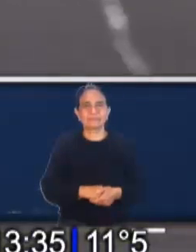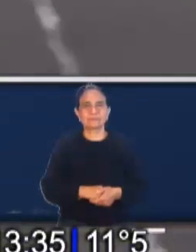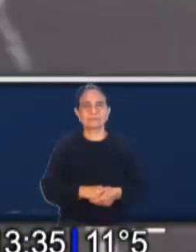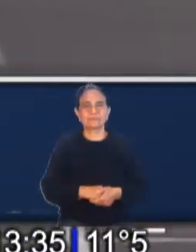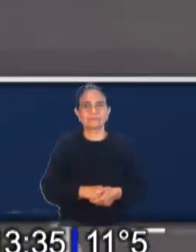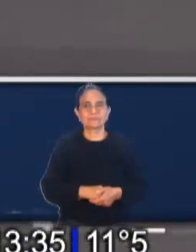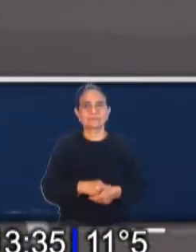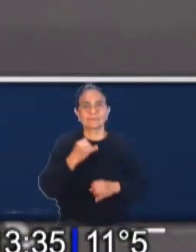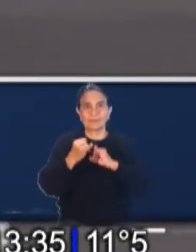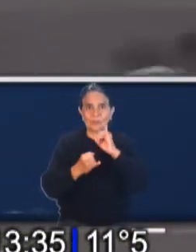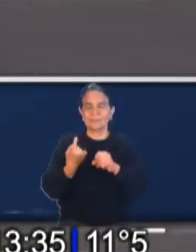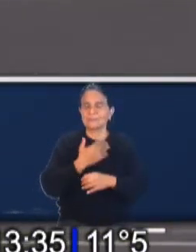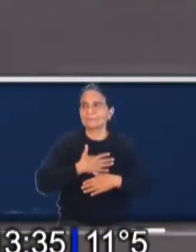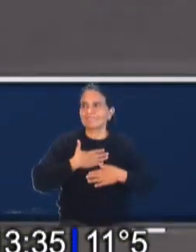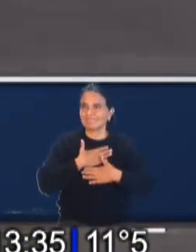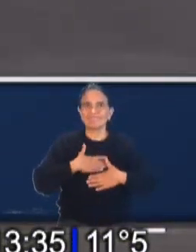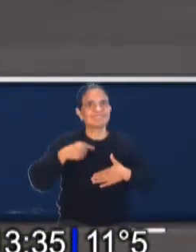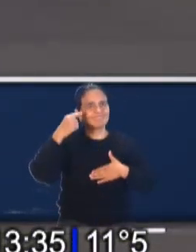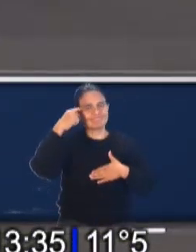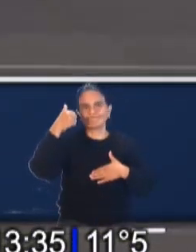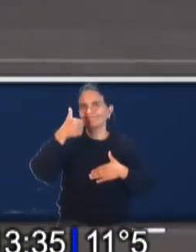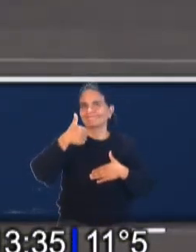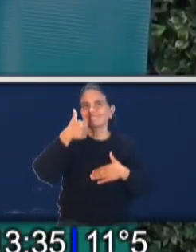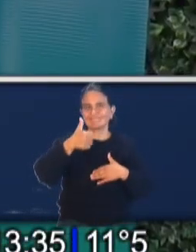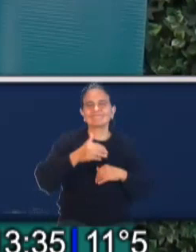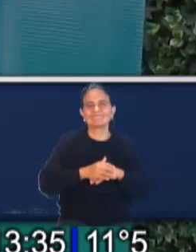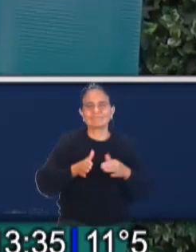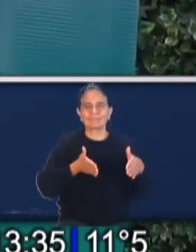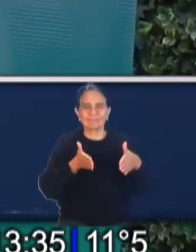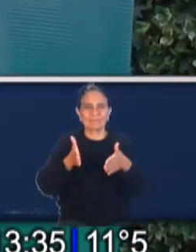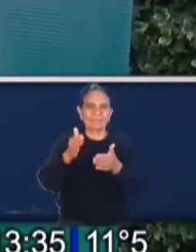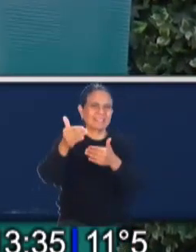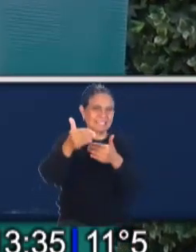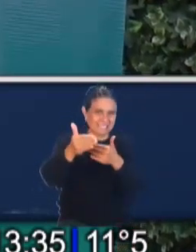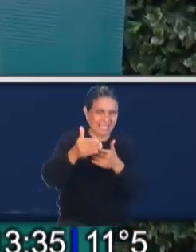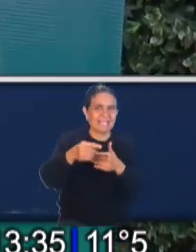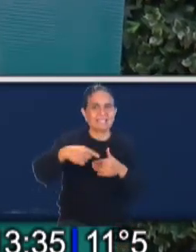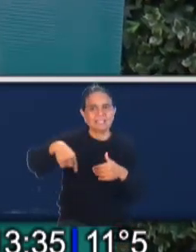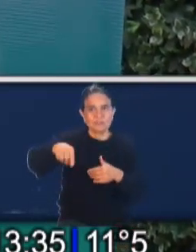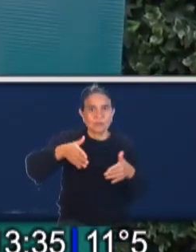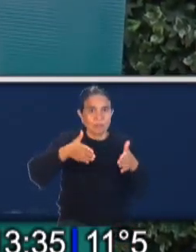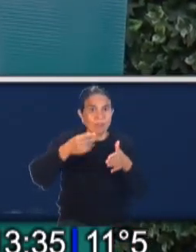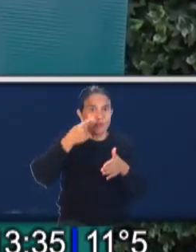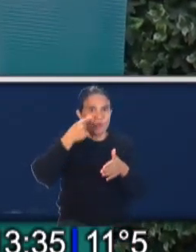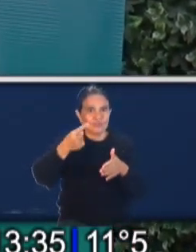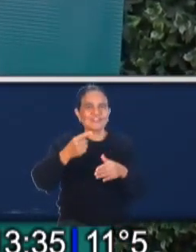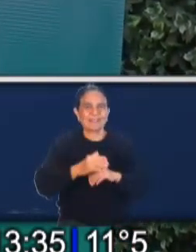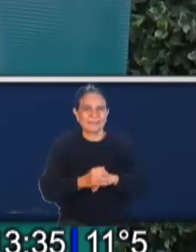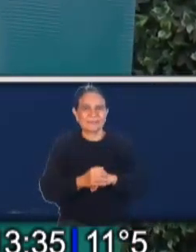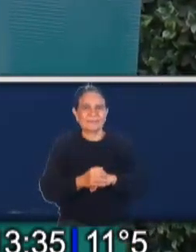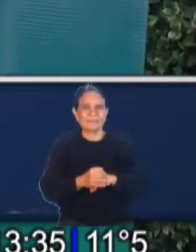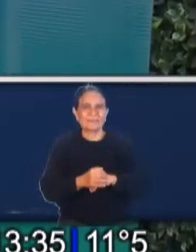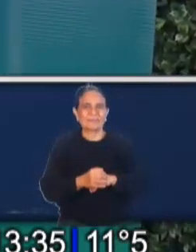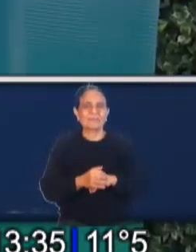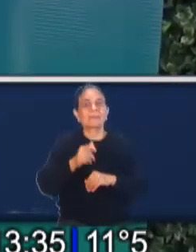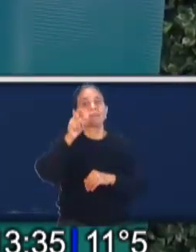Con mucha expectativa, un autódromo cerca, un autódromo que conocemos, con el plus para esta fecha que lo tenemos a